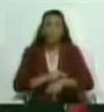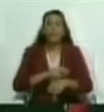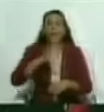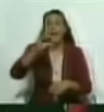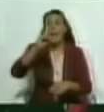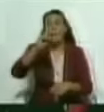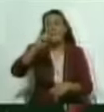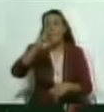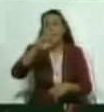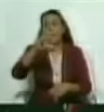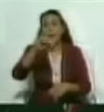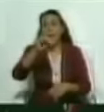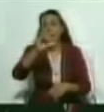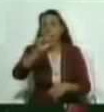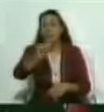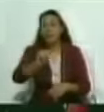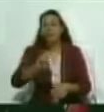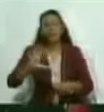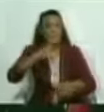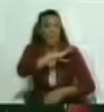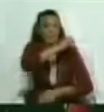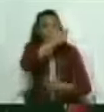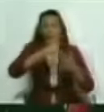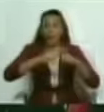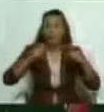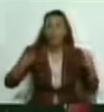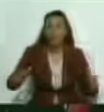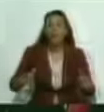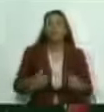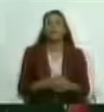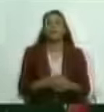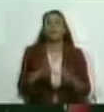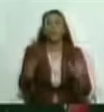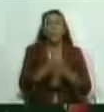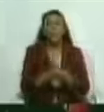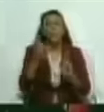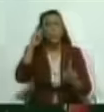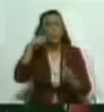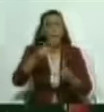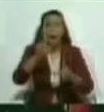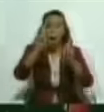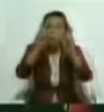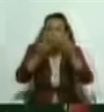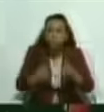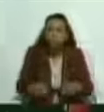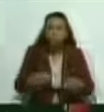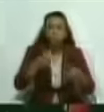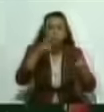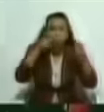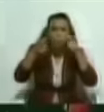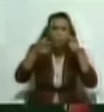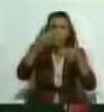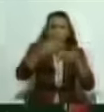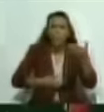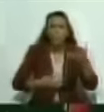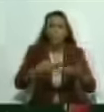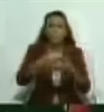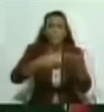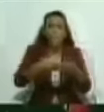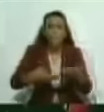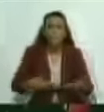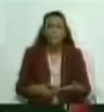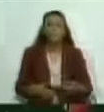Neldis Alayón, directora general de auditoría del Consejo